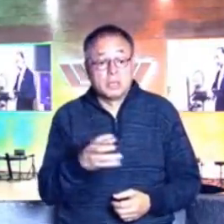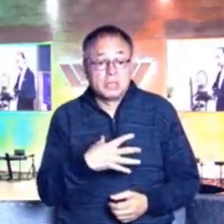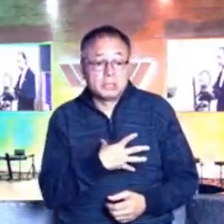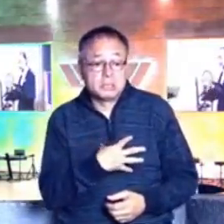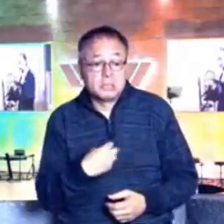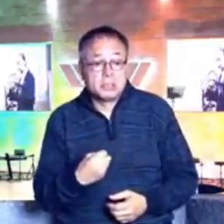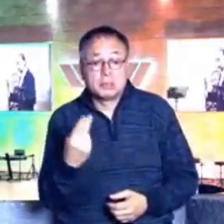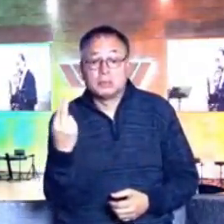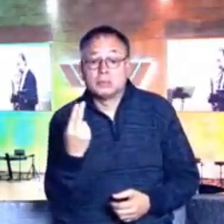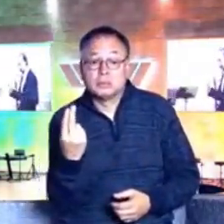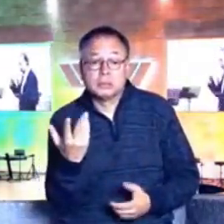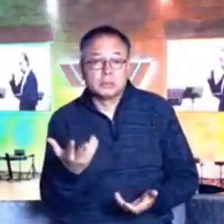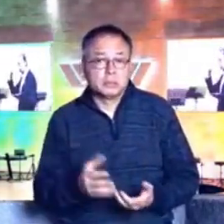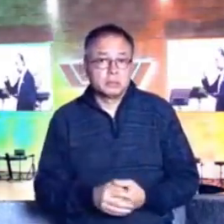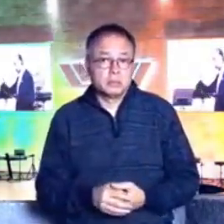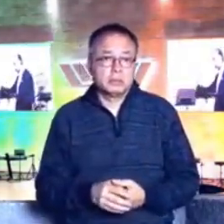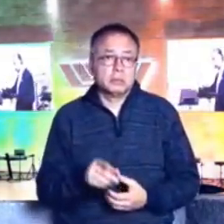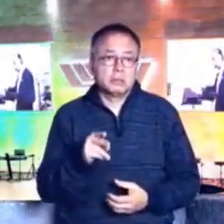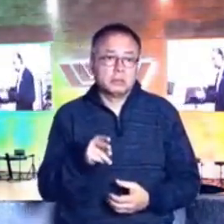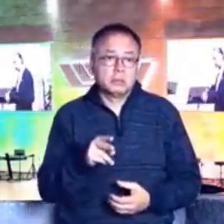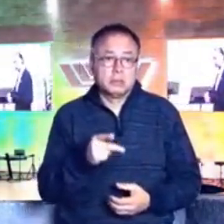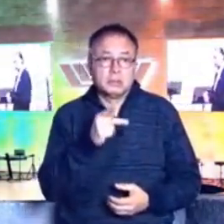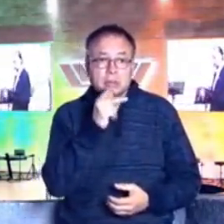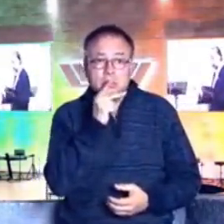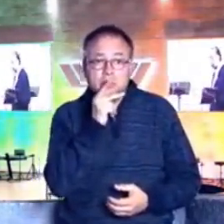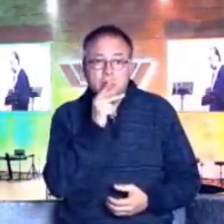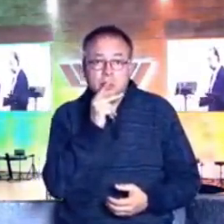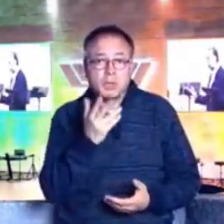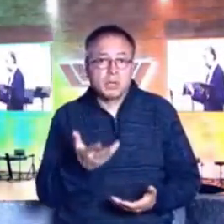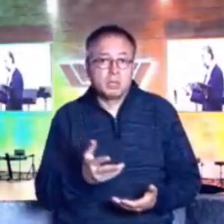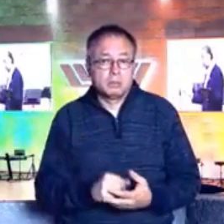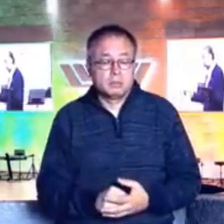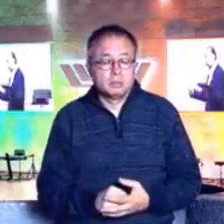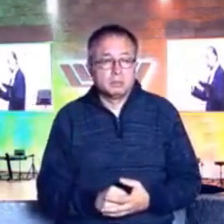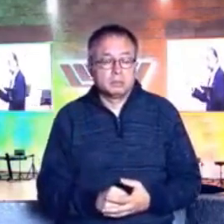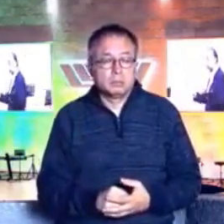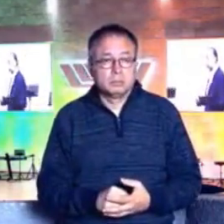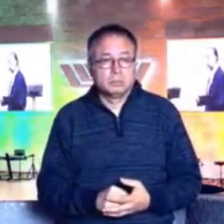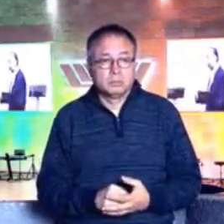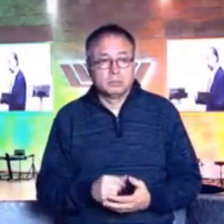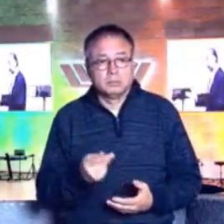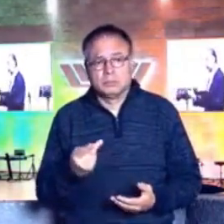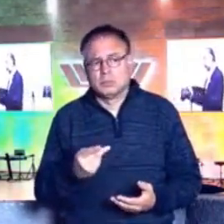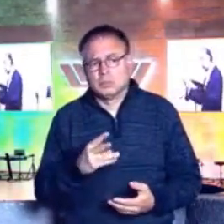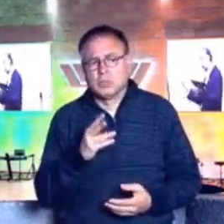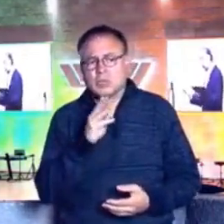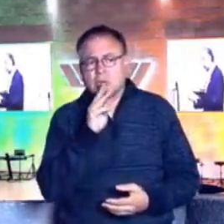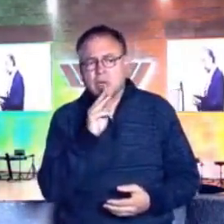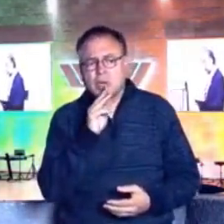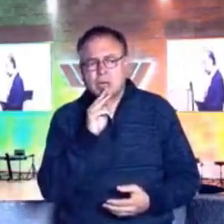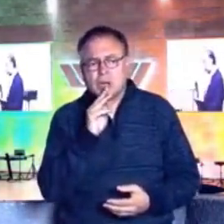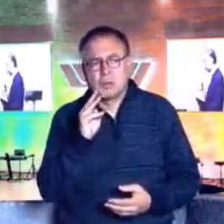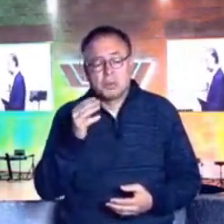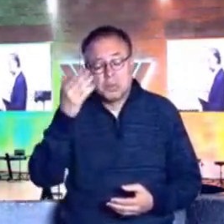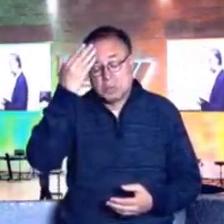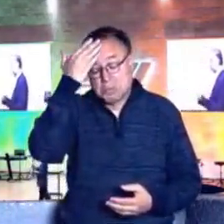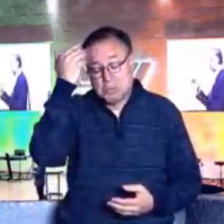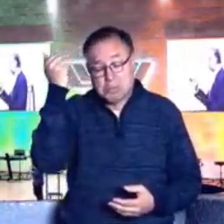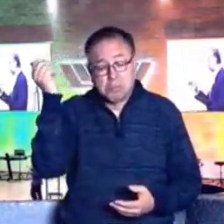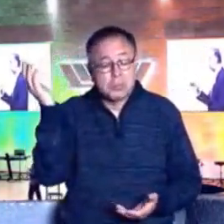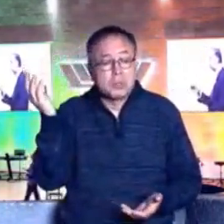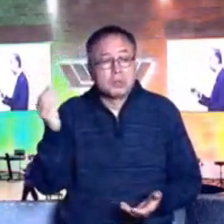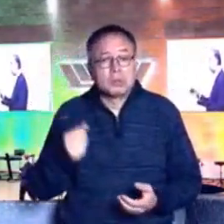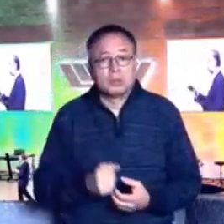y platican historias se fue a vivir a China ya ya no supe qué pasó mi hijo Pobrecito ya no supe qué pasó con él digo